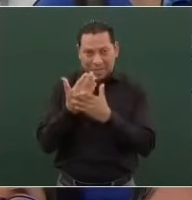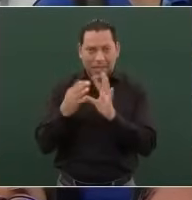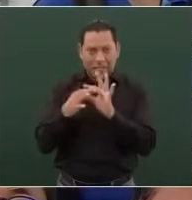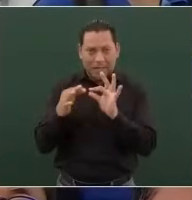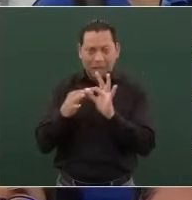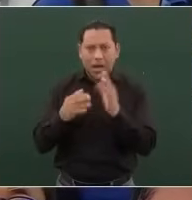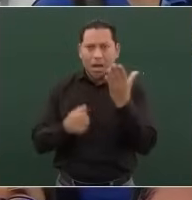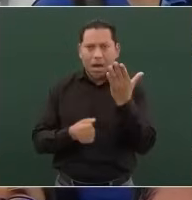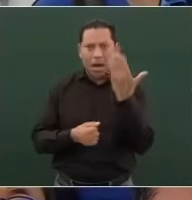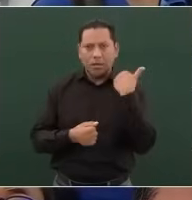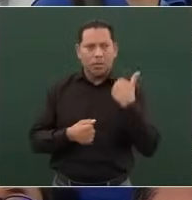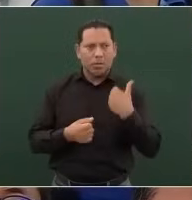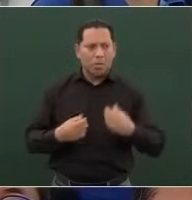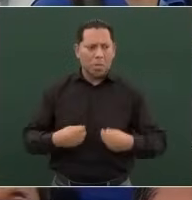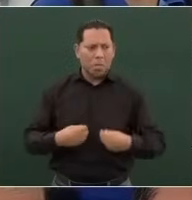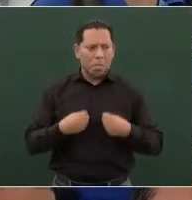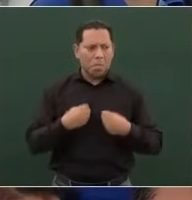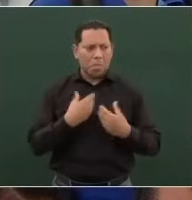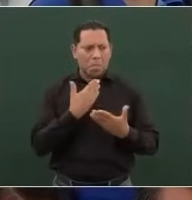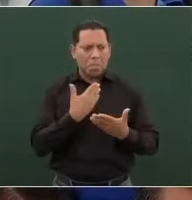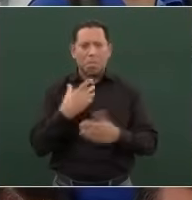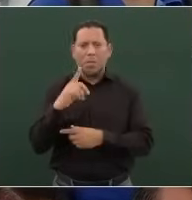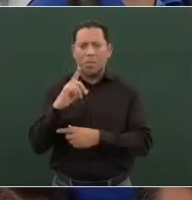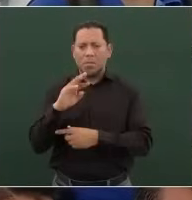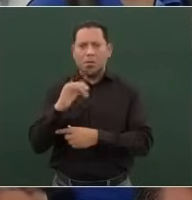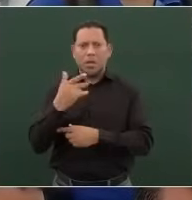no vivíamos en democracia, se simulaba.